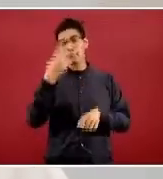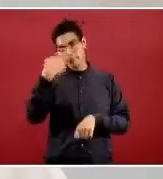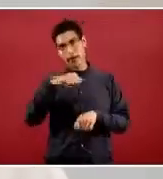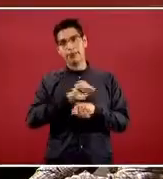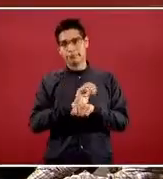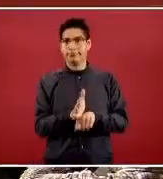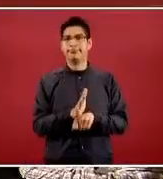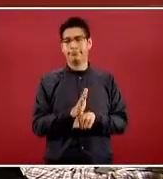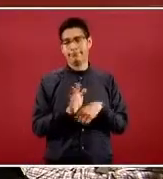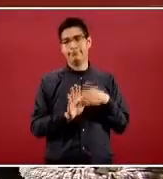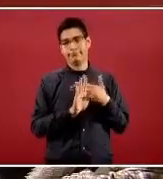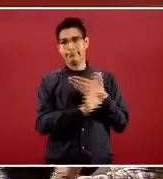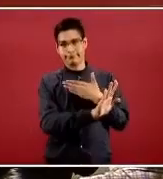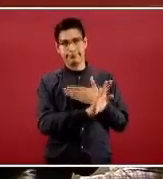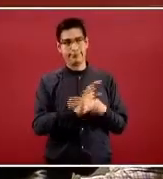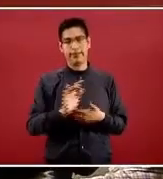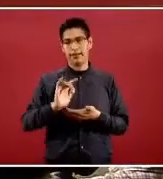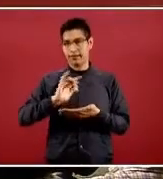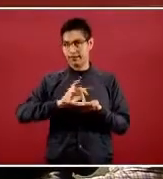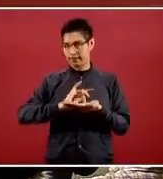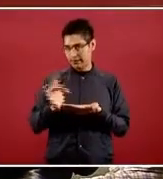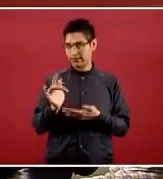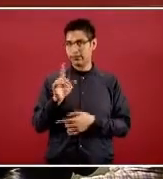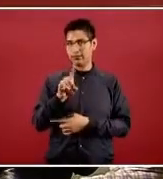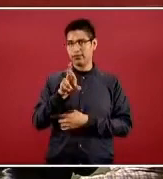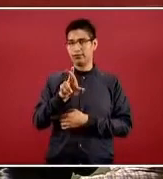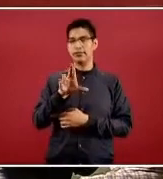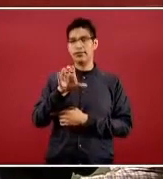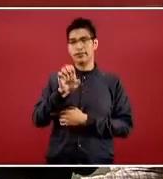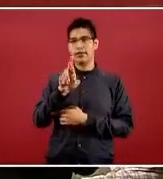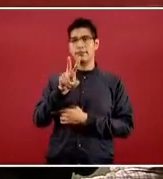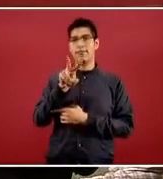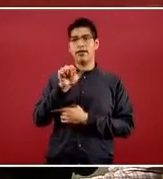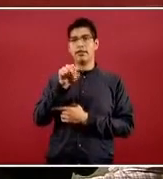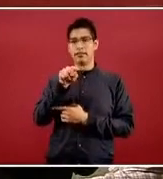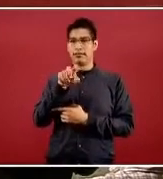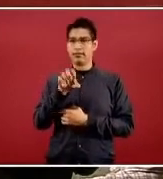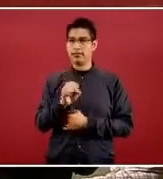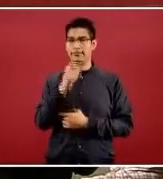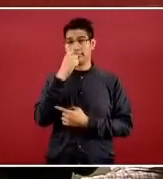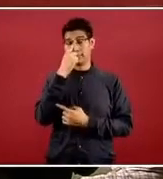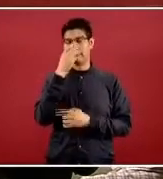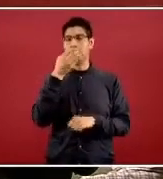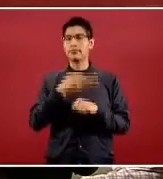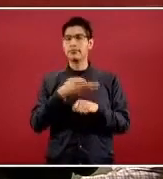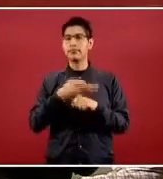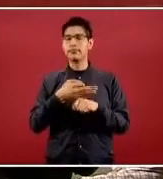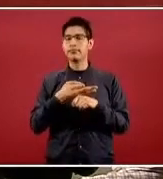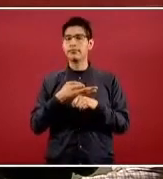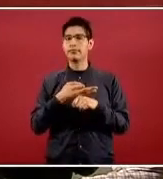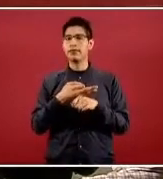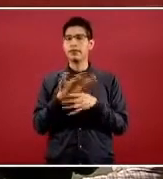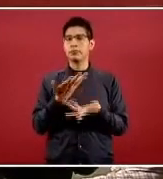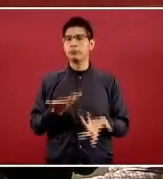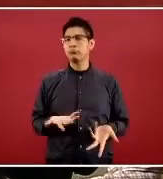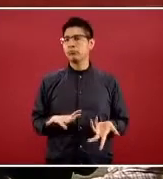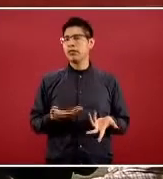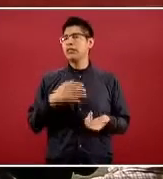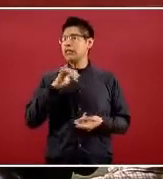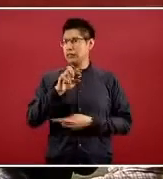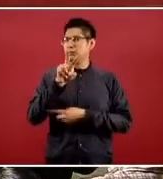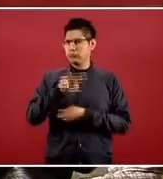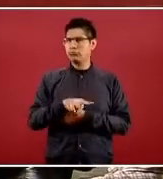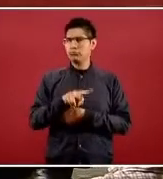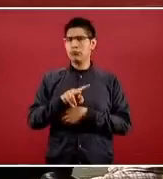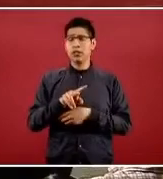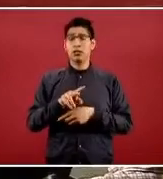COVID-19. Muchas gracias. Gracias, doctor Cervantes. Aprovecho para comentar lo productivo que ha sido el